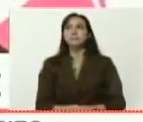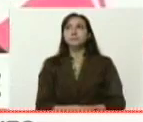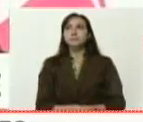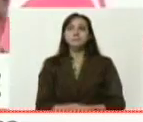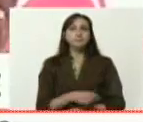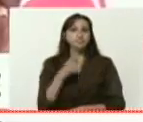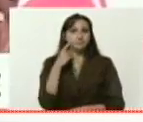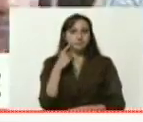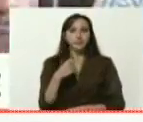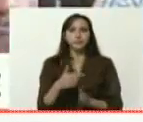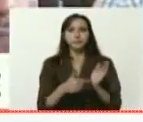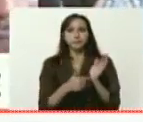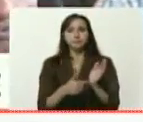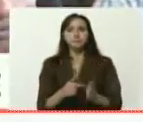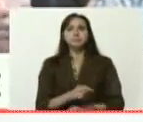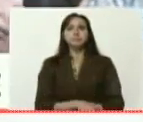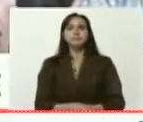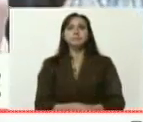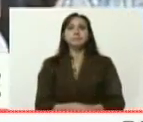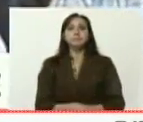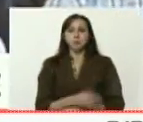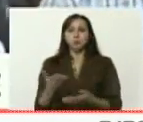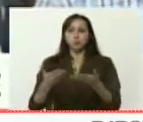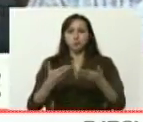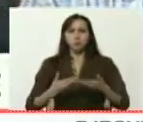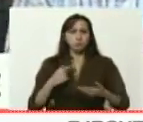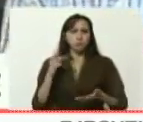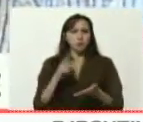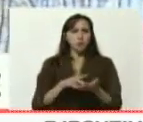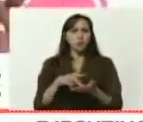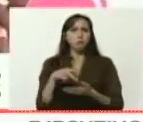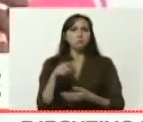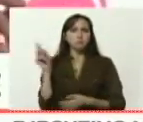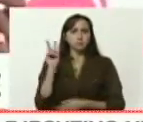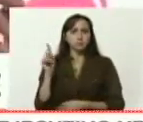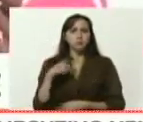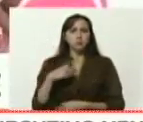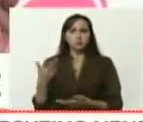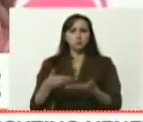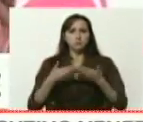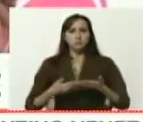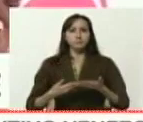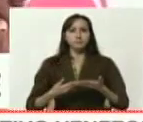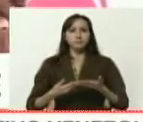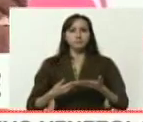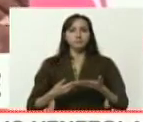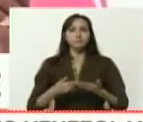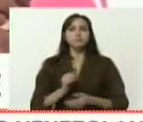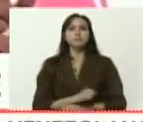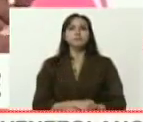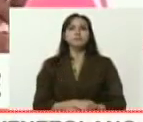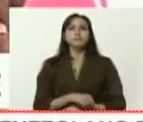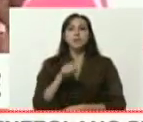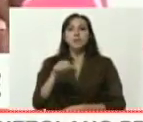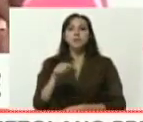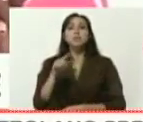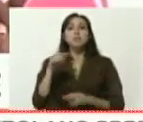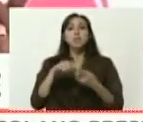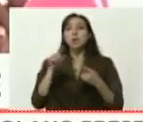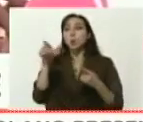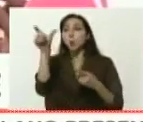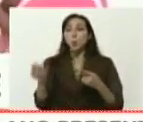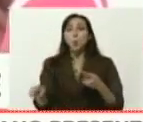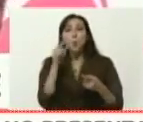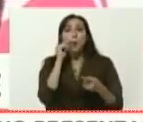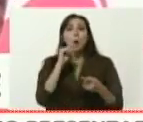lo recibí aquí al llegar. Aquí están presentes Thomas Borke, John